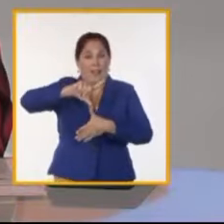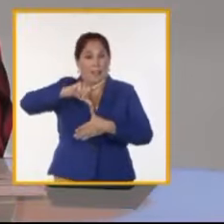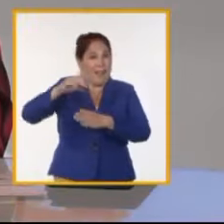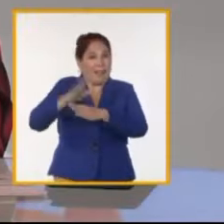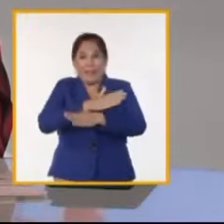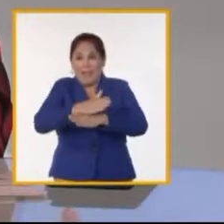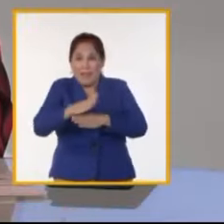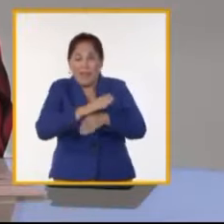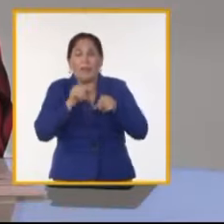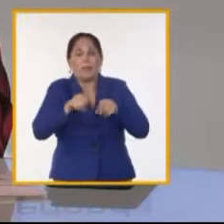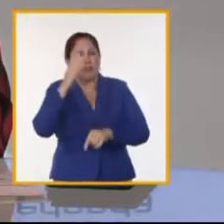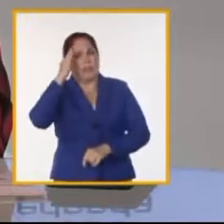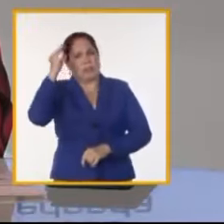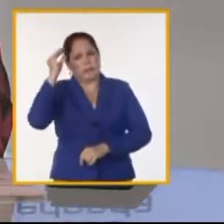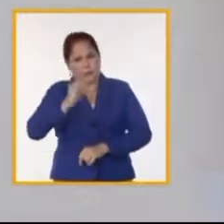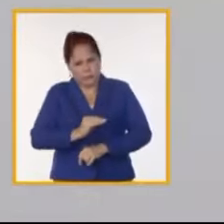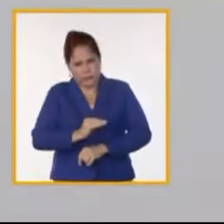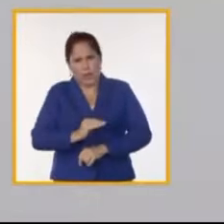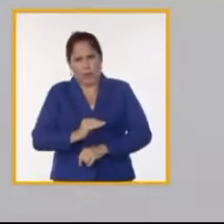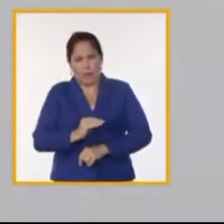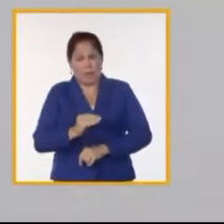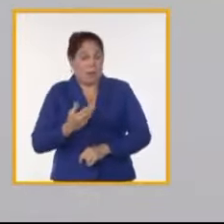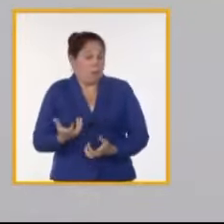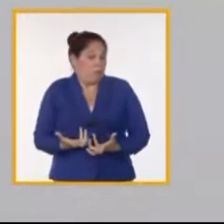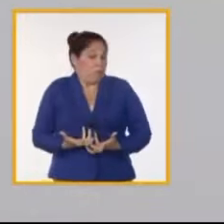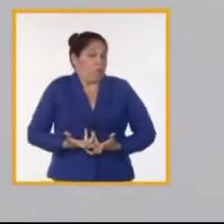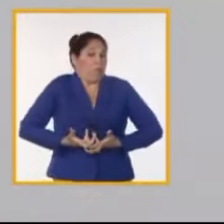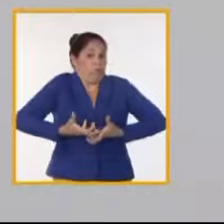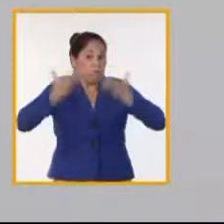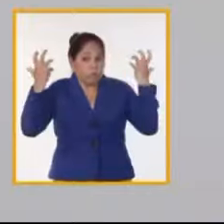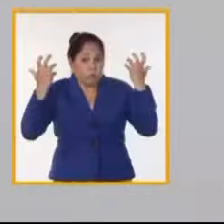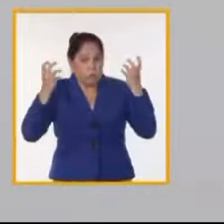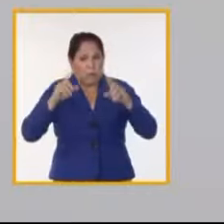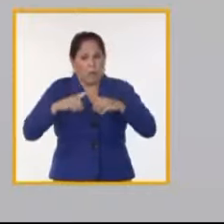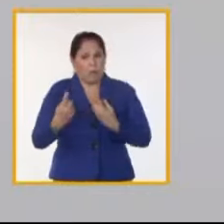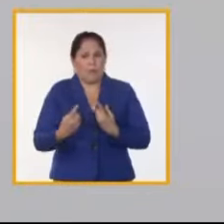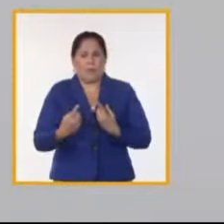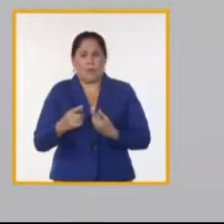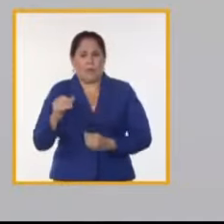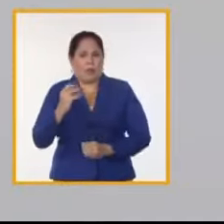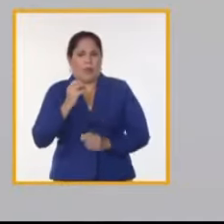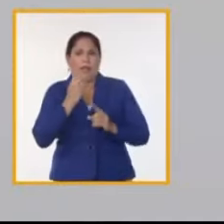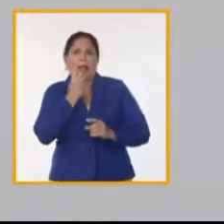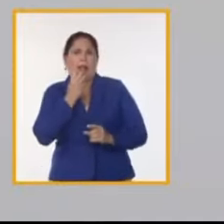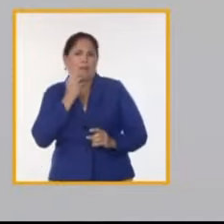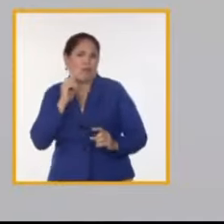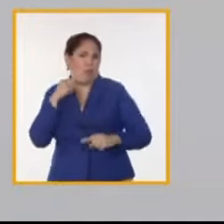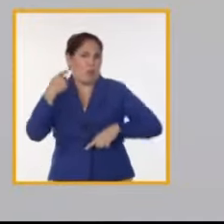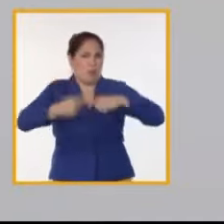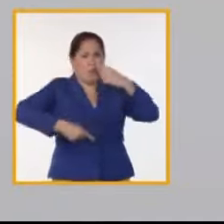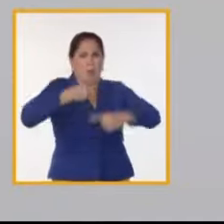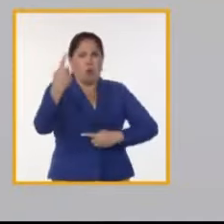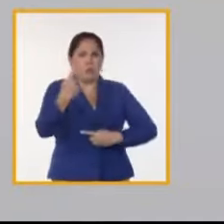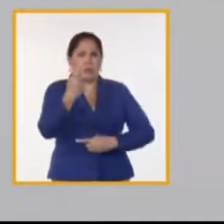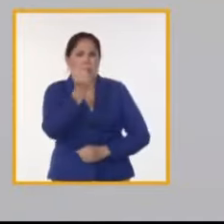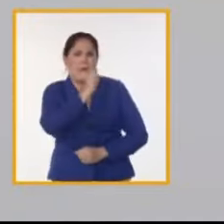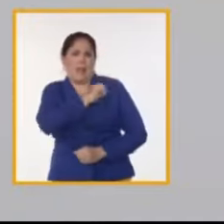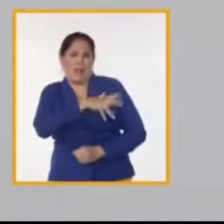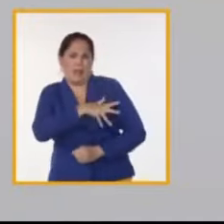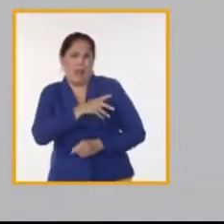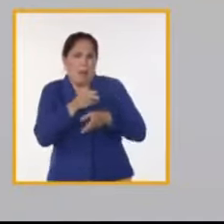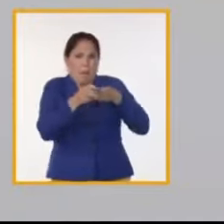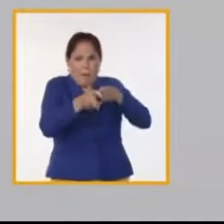mundo yo creo que da cuenta también de eh la importancia que eh se le está concediendo a